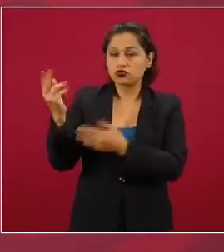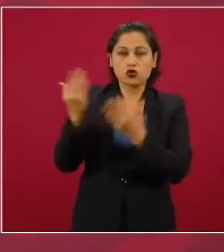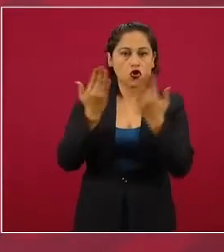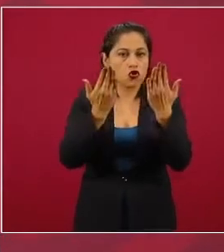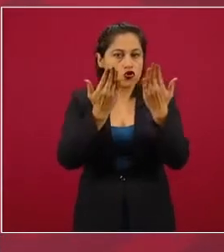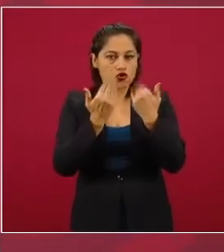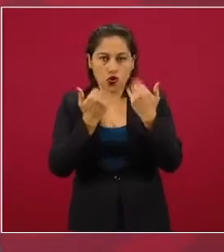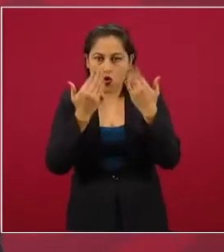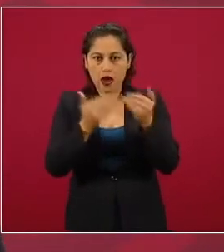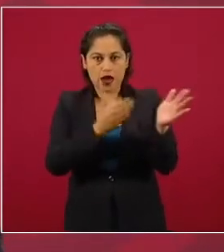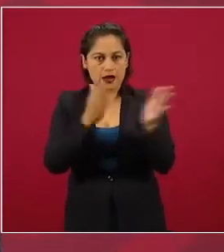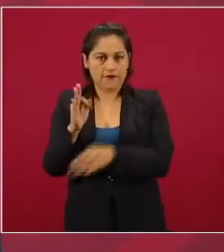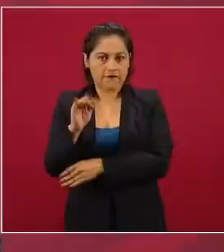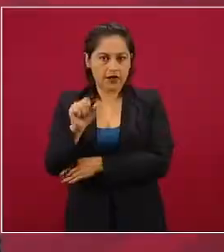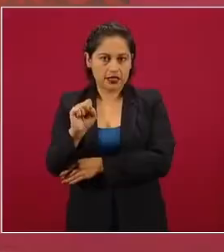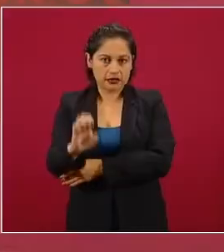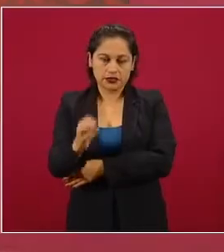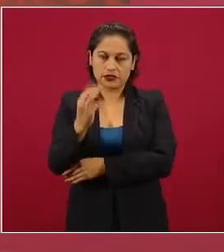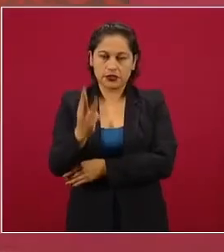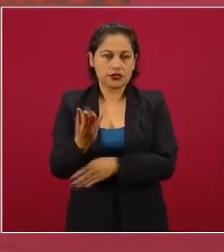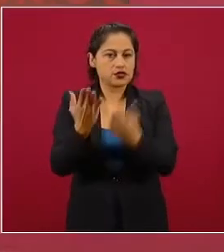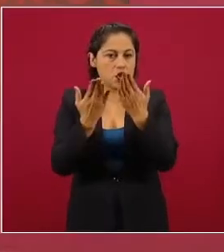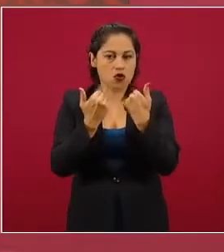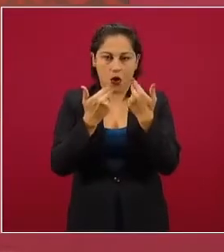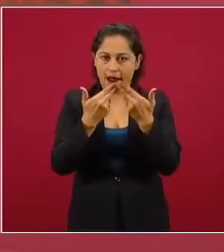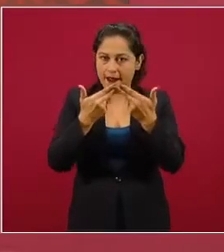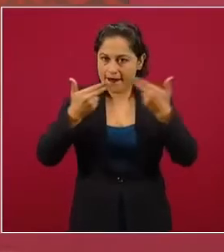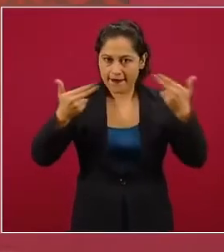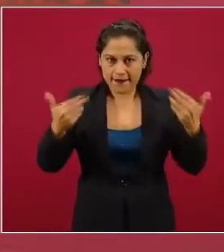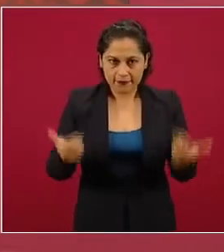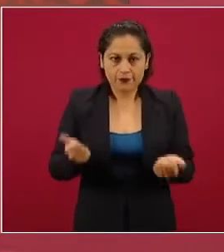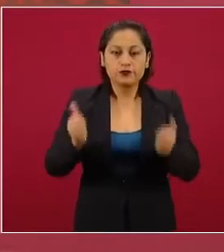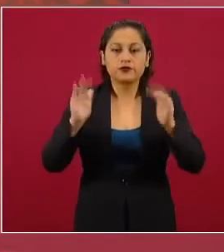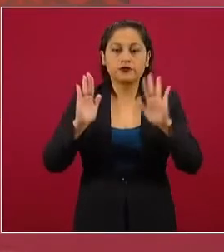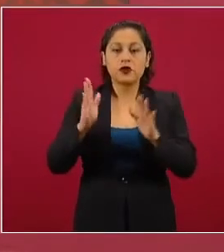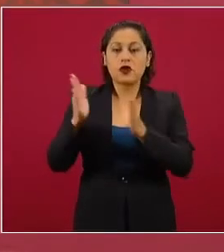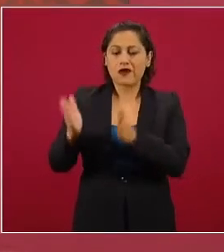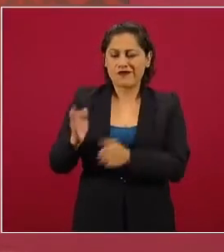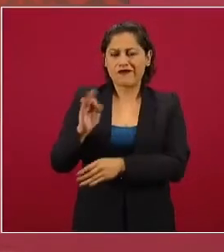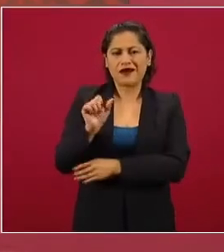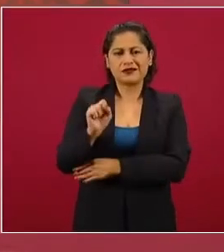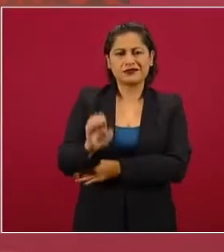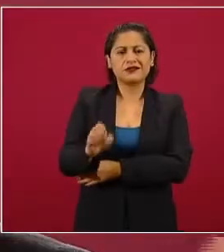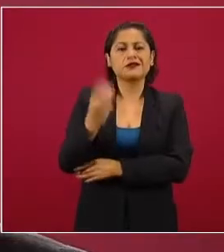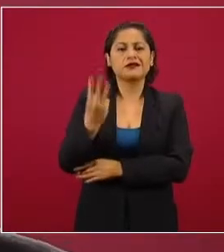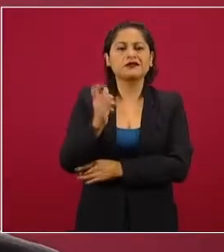ensayo fase 3, que necesariamente tienen que estudiar a decenas de miles de personas